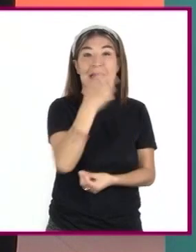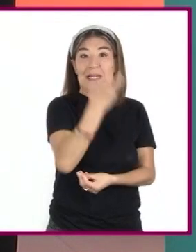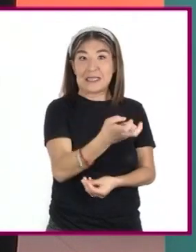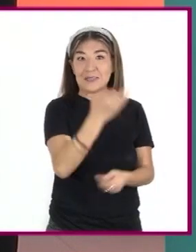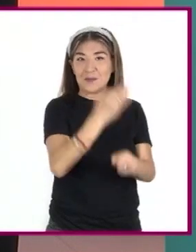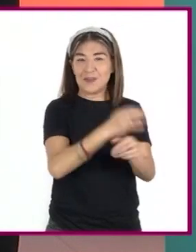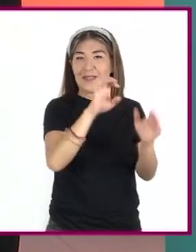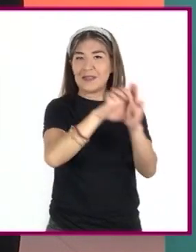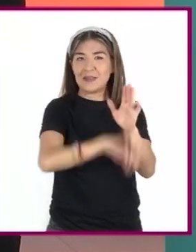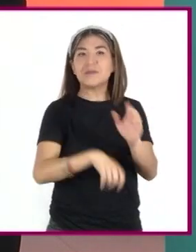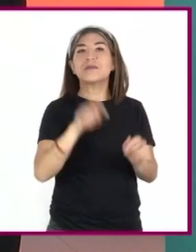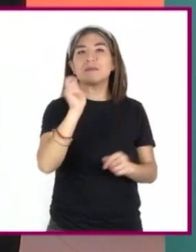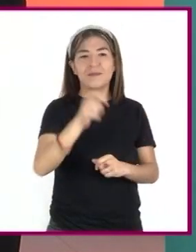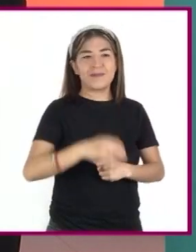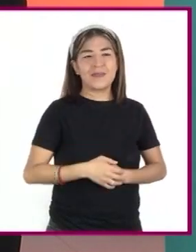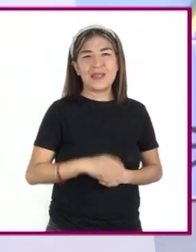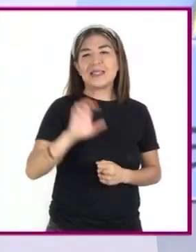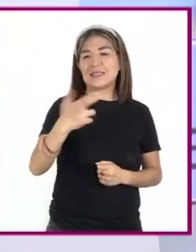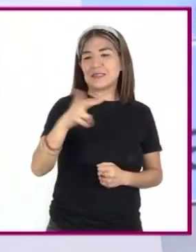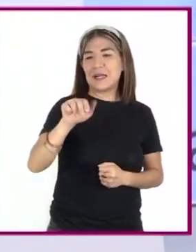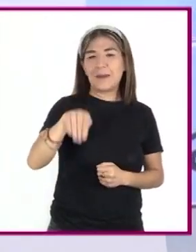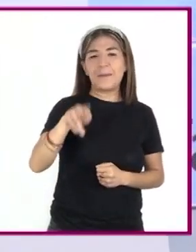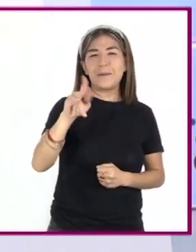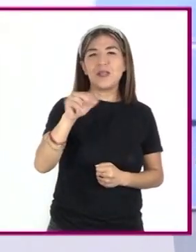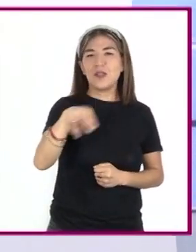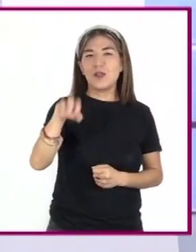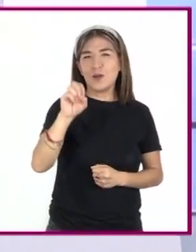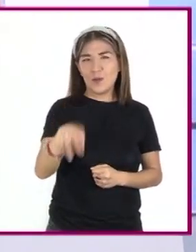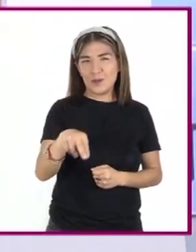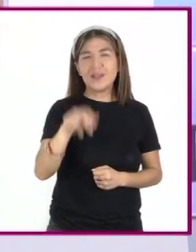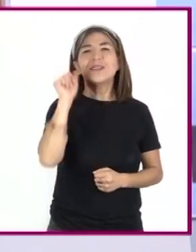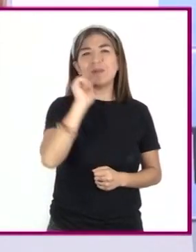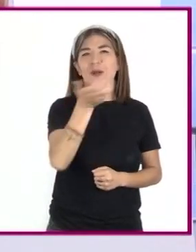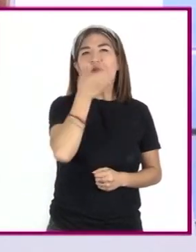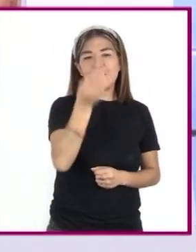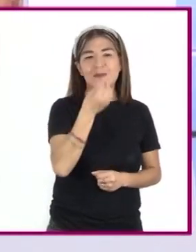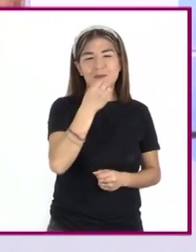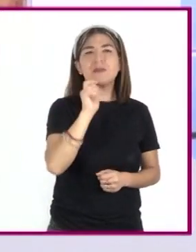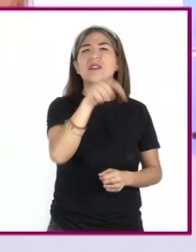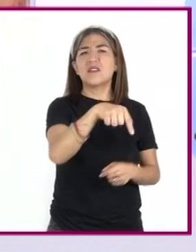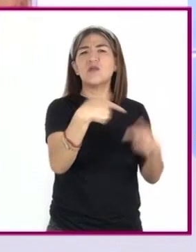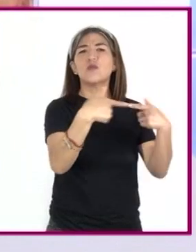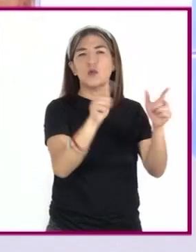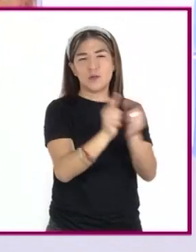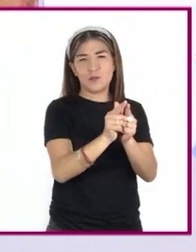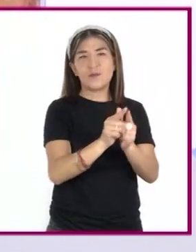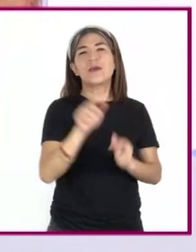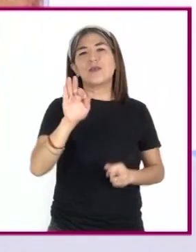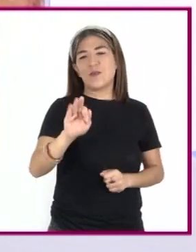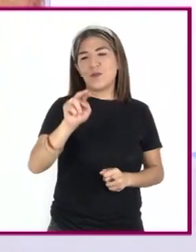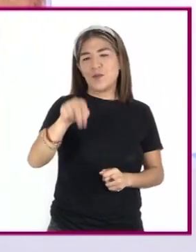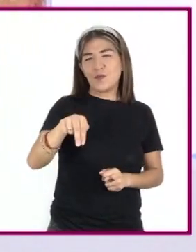ejemplo que es el champiñón, perteneciente al reino fungi.